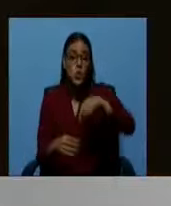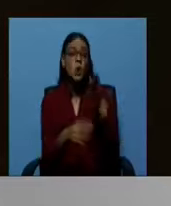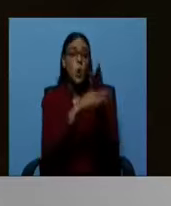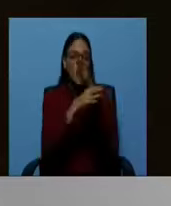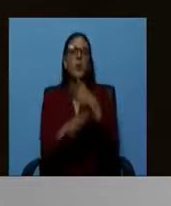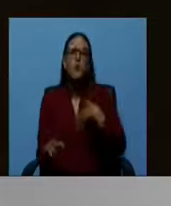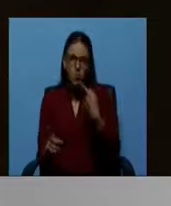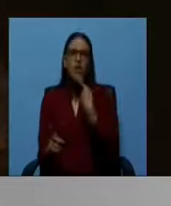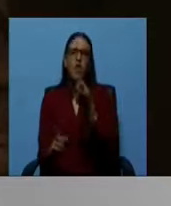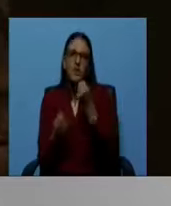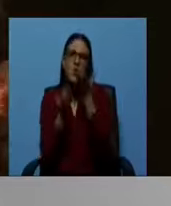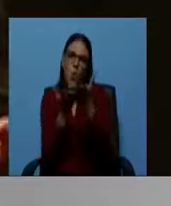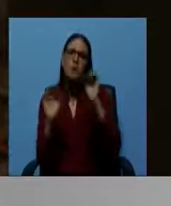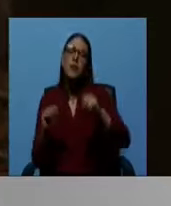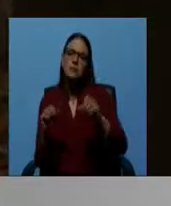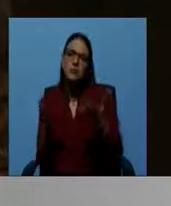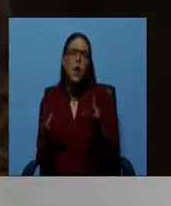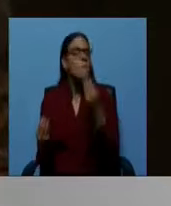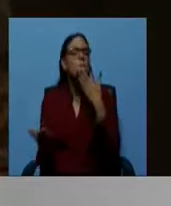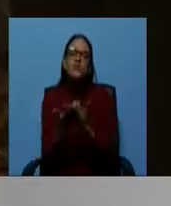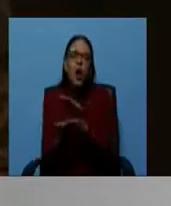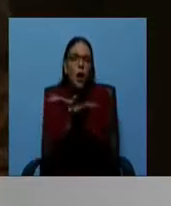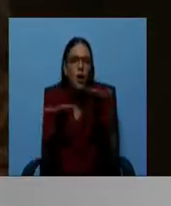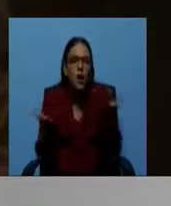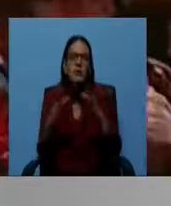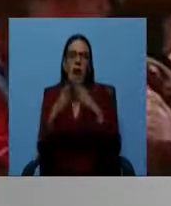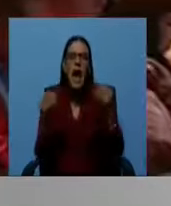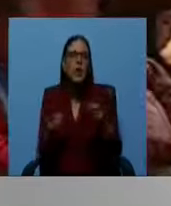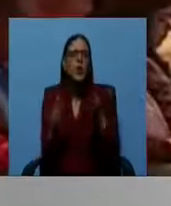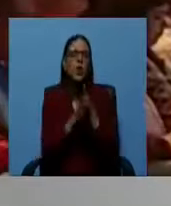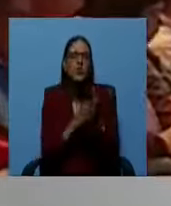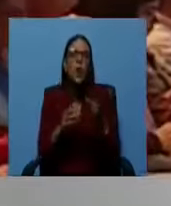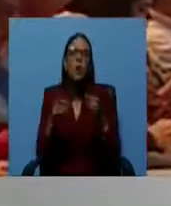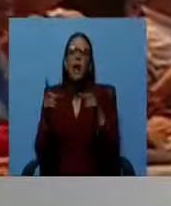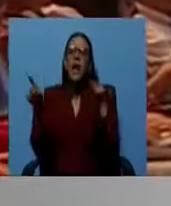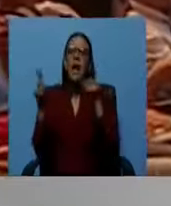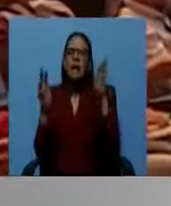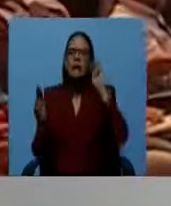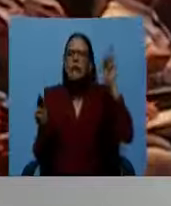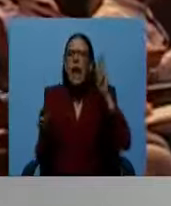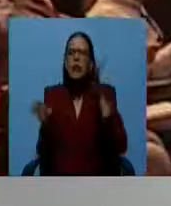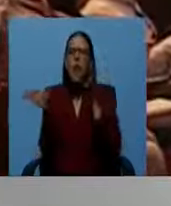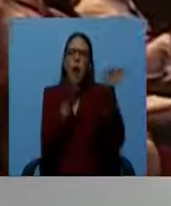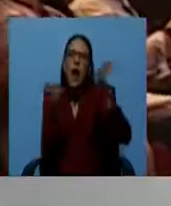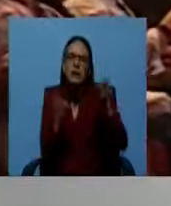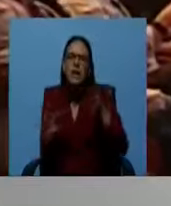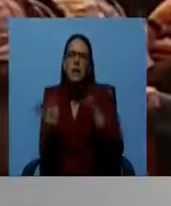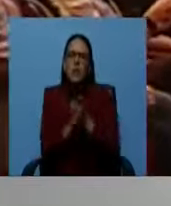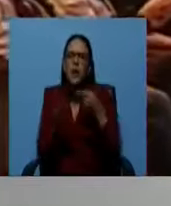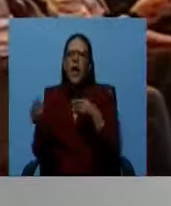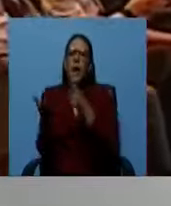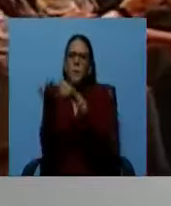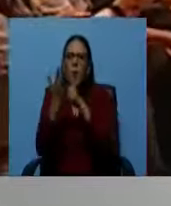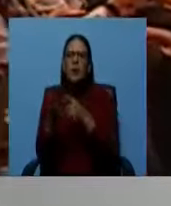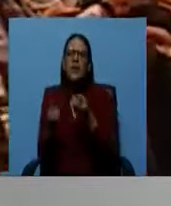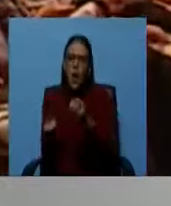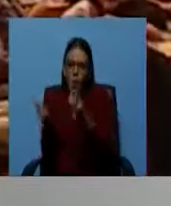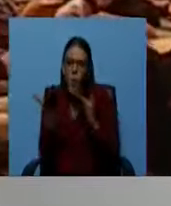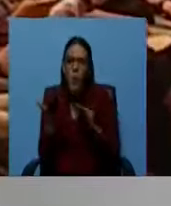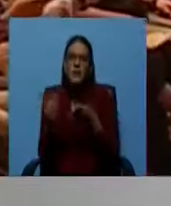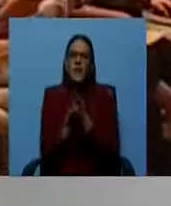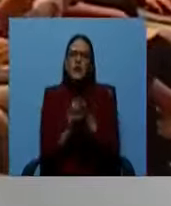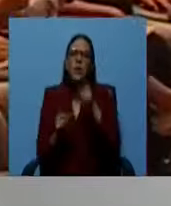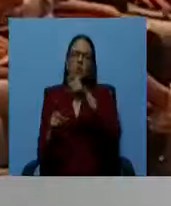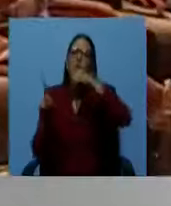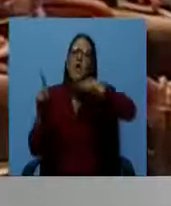decir varias cosas. Primero, gracias a esos medios alternativos que nos abrieron las puertas y que nos mostraron su historia, que